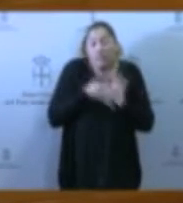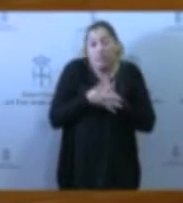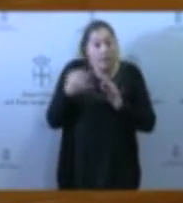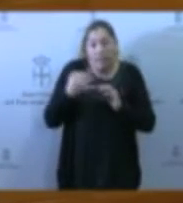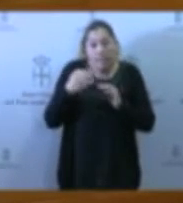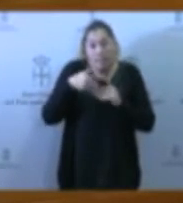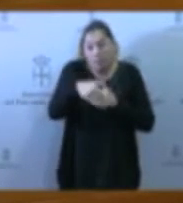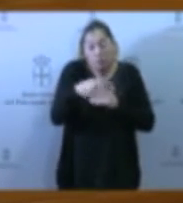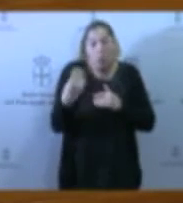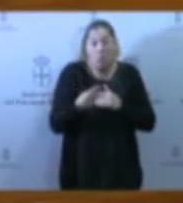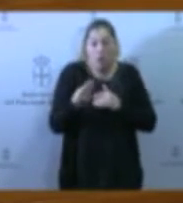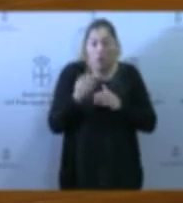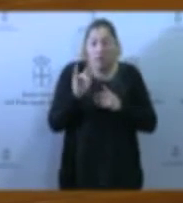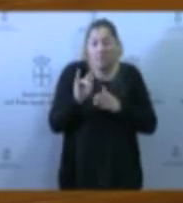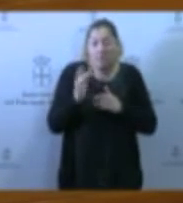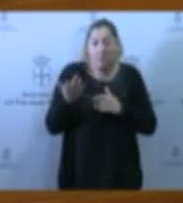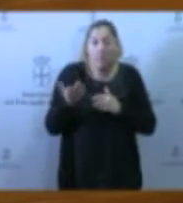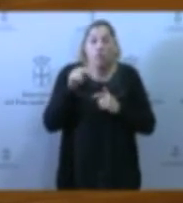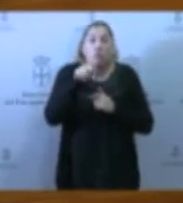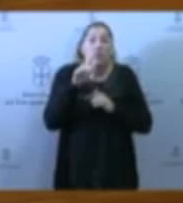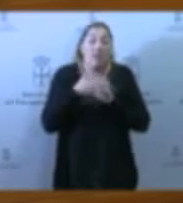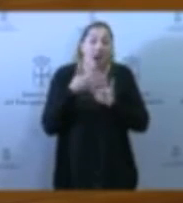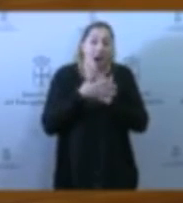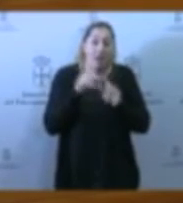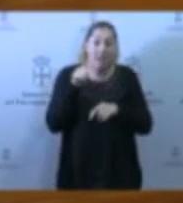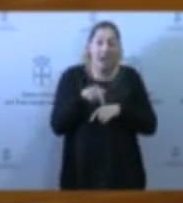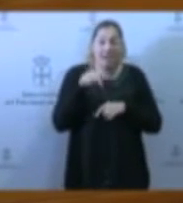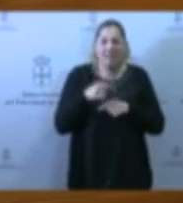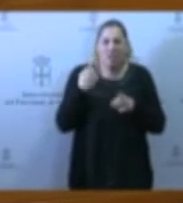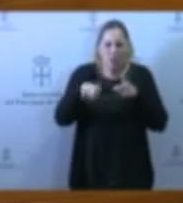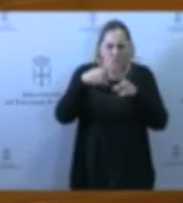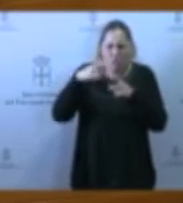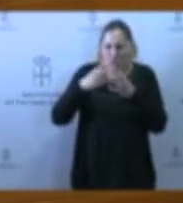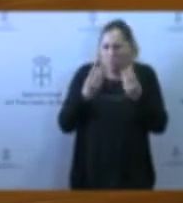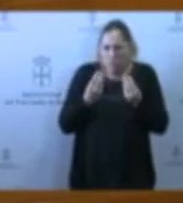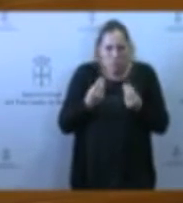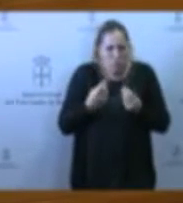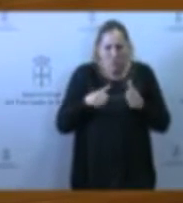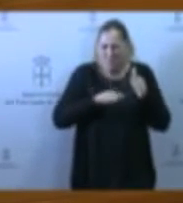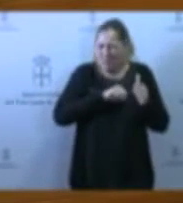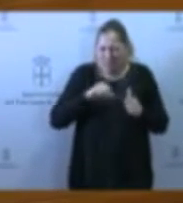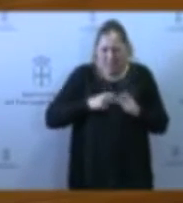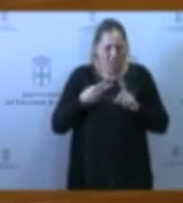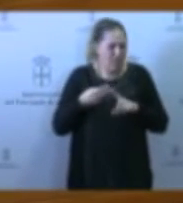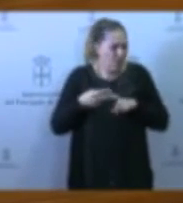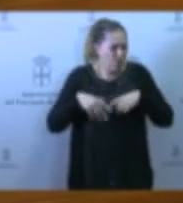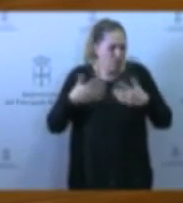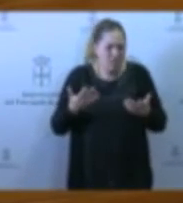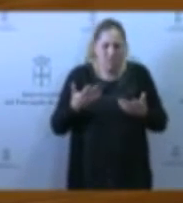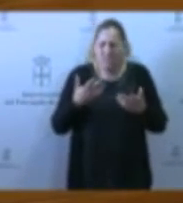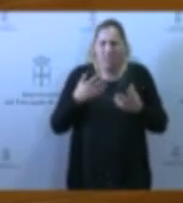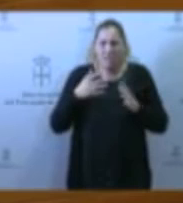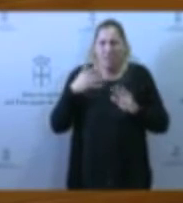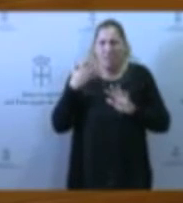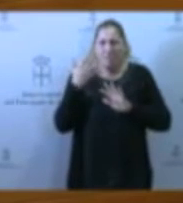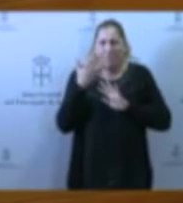el futuro. Ahora, usted ha hablado aquí de tantas cosas y de privatizaciones, y ahora se veía Fernando, que